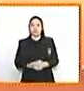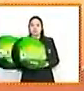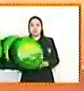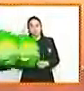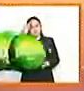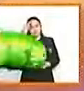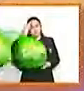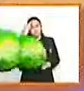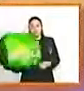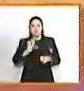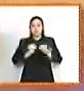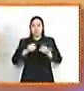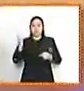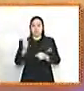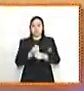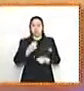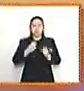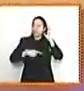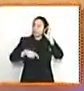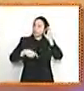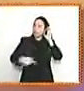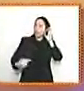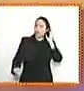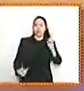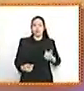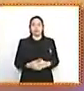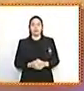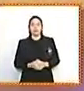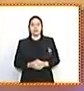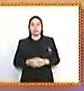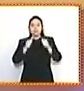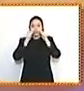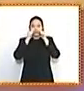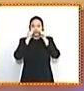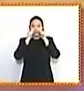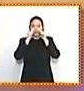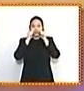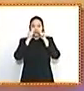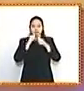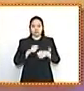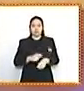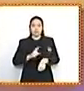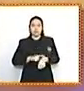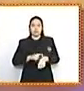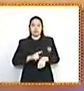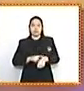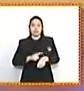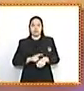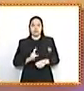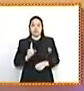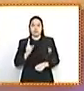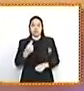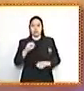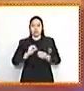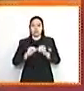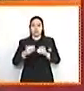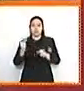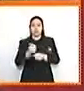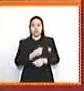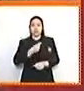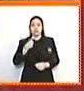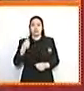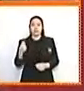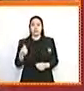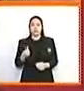el número de tus sueños con la diaria. Así que atentos, en estos momentos vamos a conocer el primer dígito